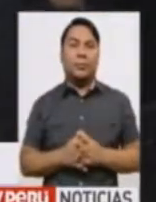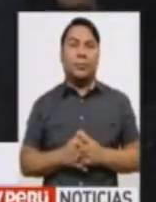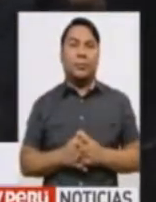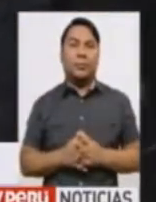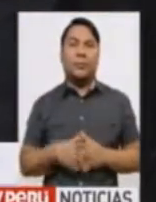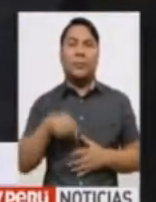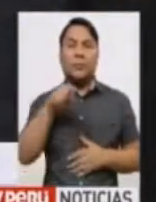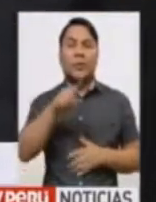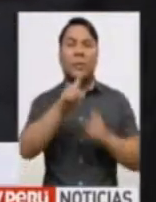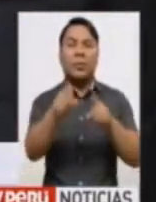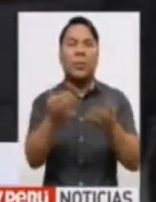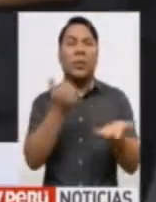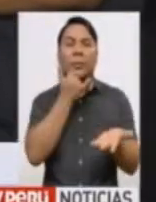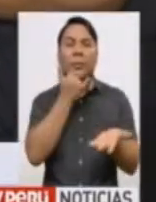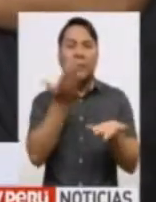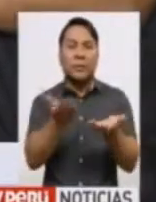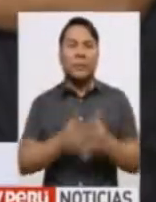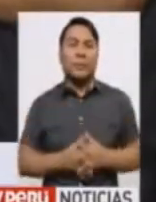Caballero, ¿qué tiene que decir en su defensa?